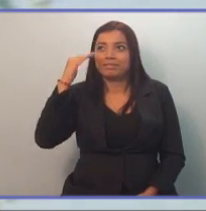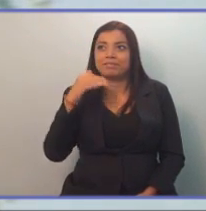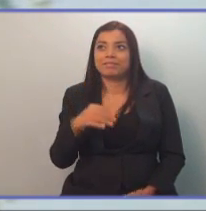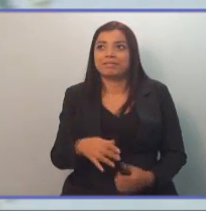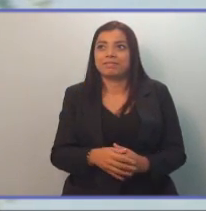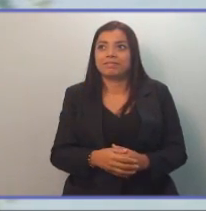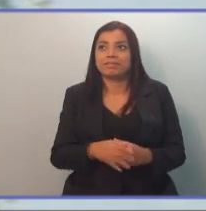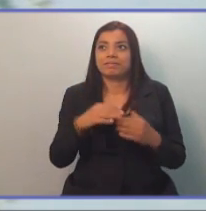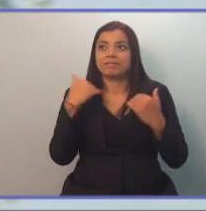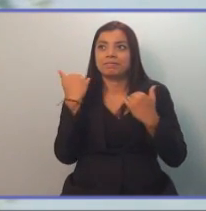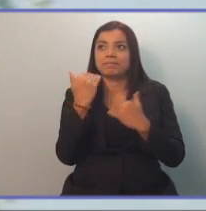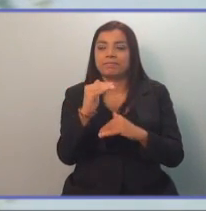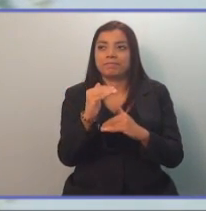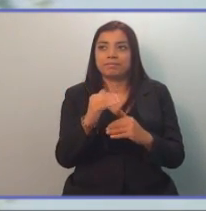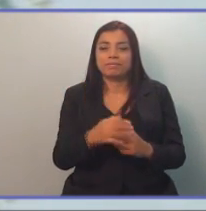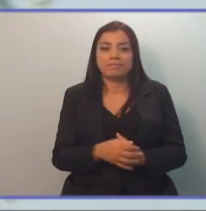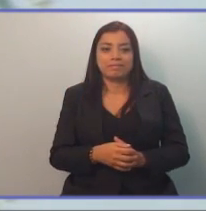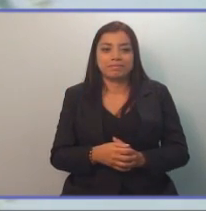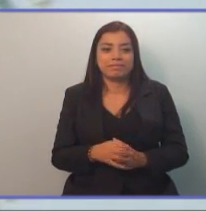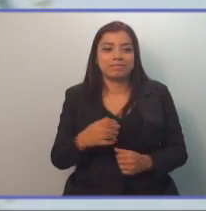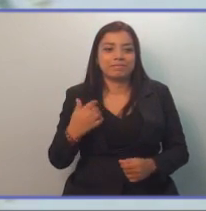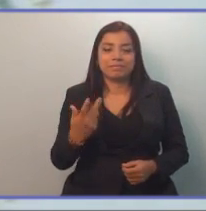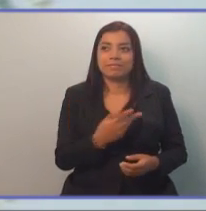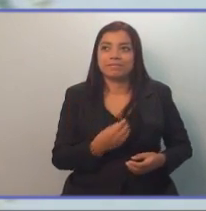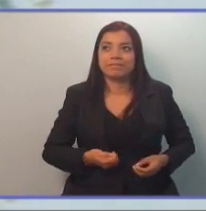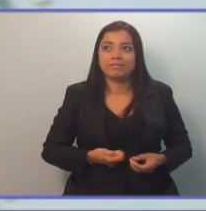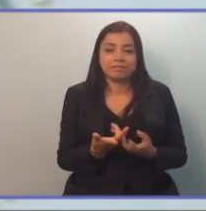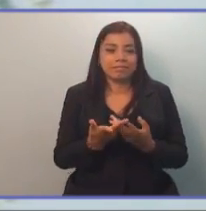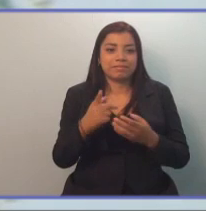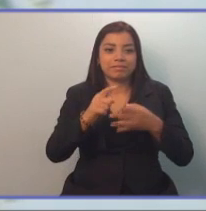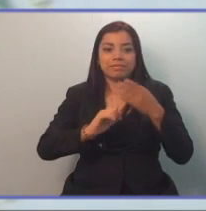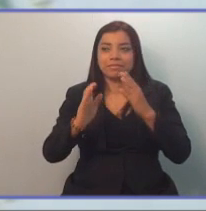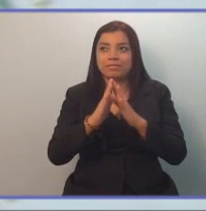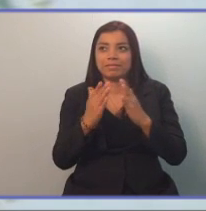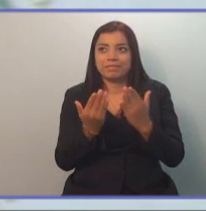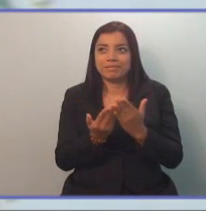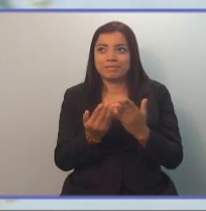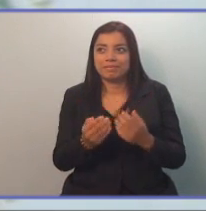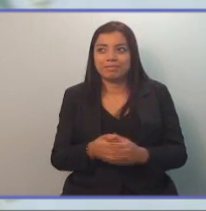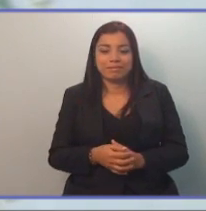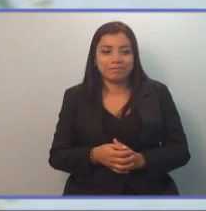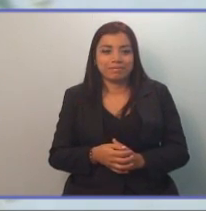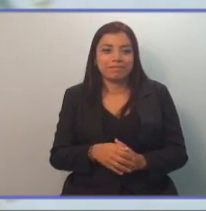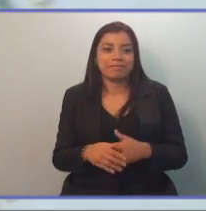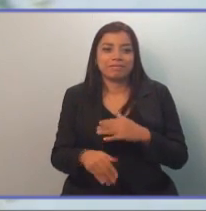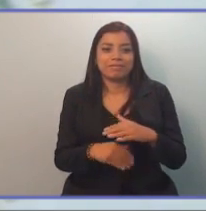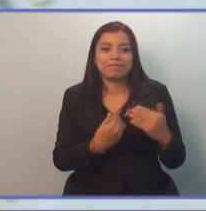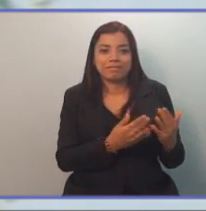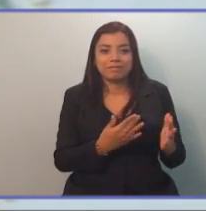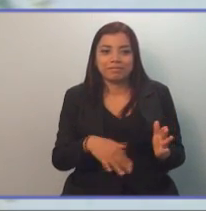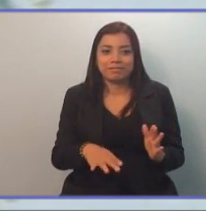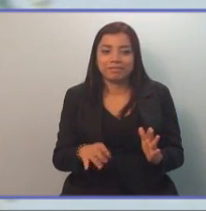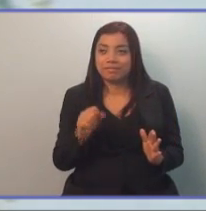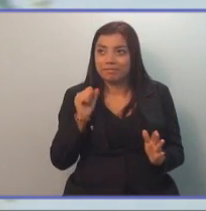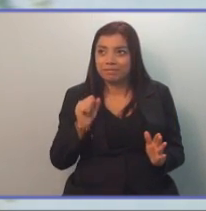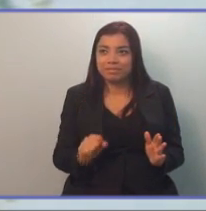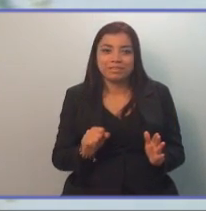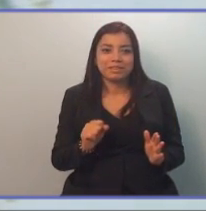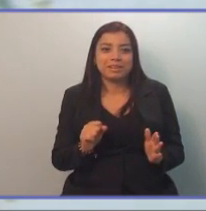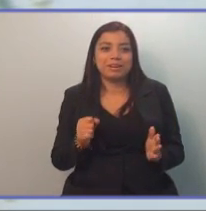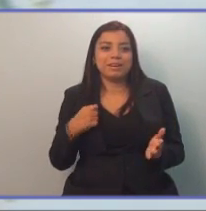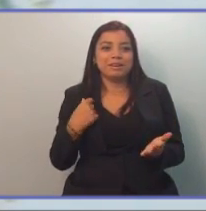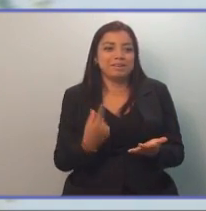El límite mismo, si estamos hablando de un juez constitucional, se lo da la Constitución, no puede ir más